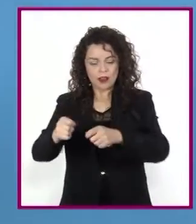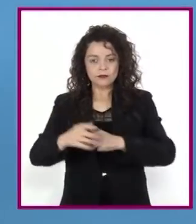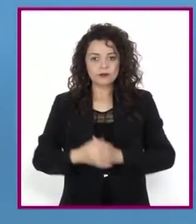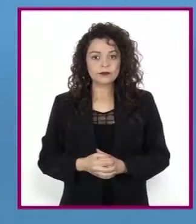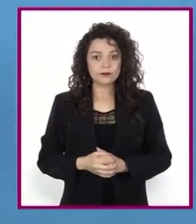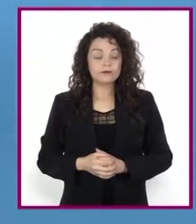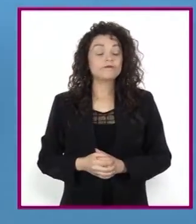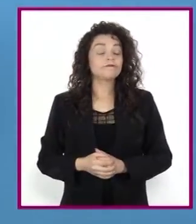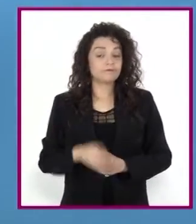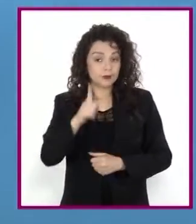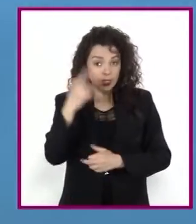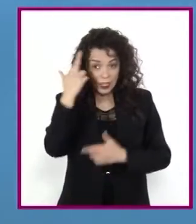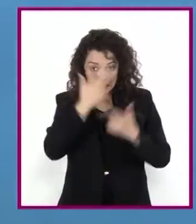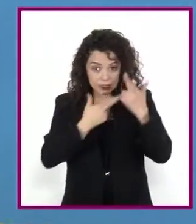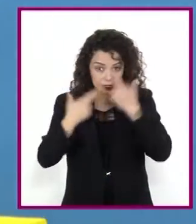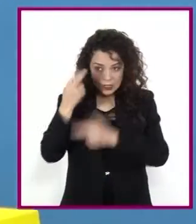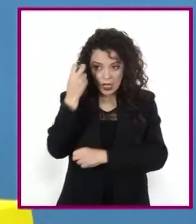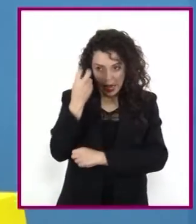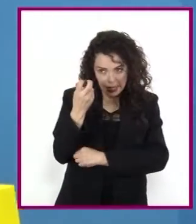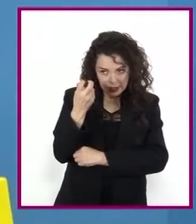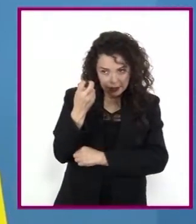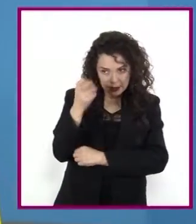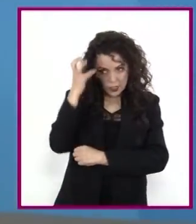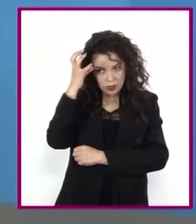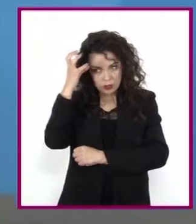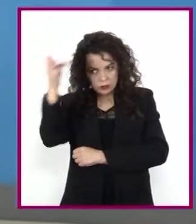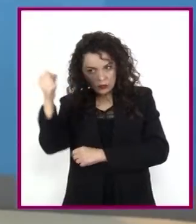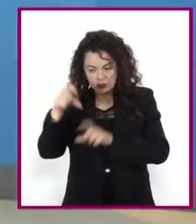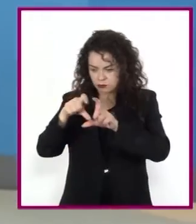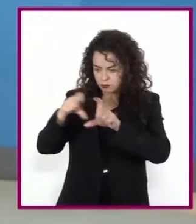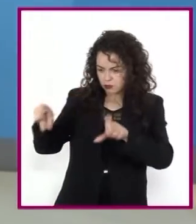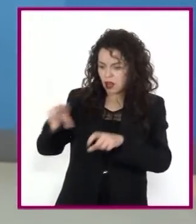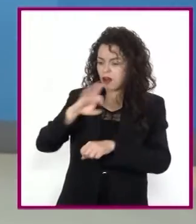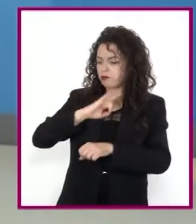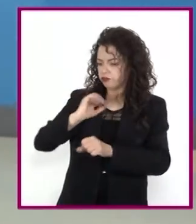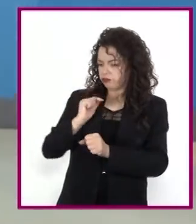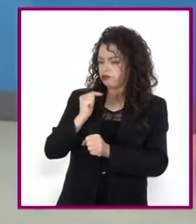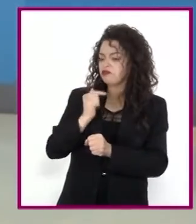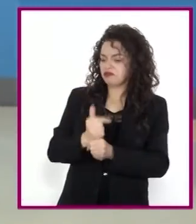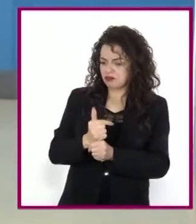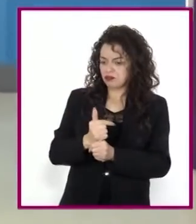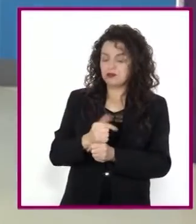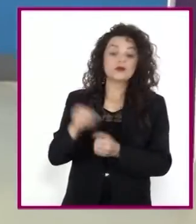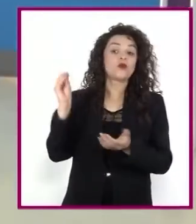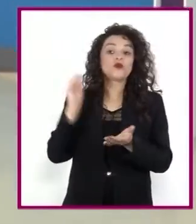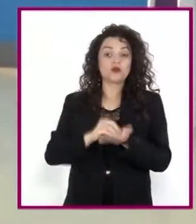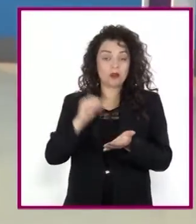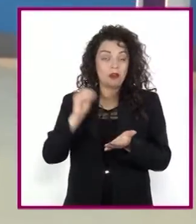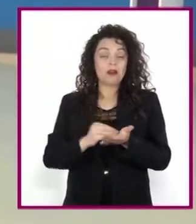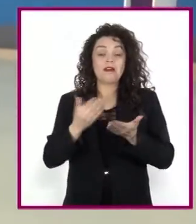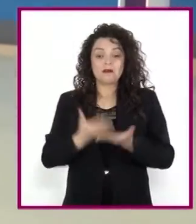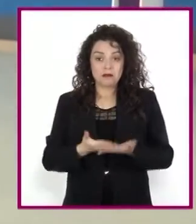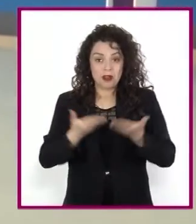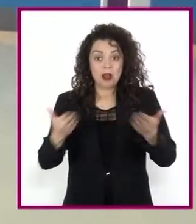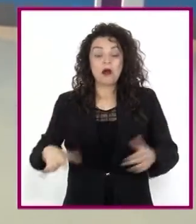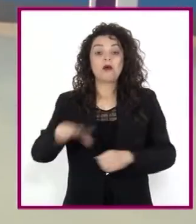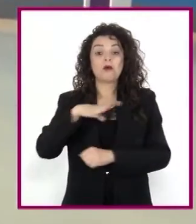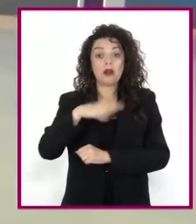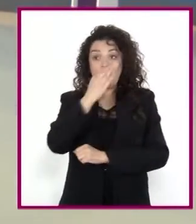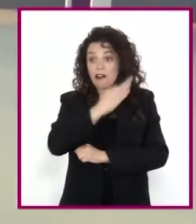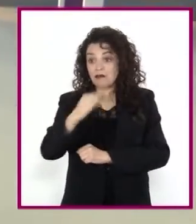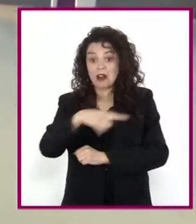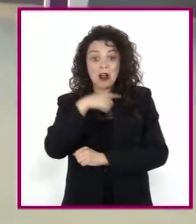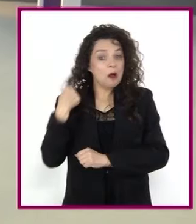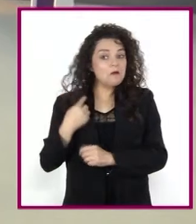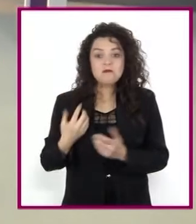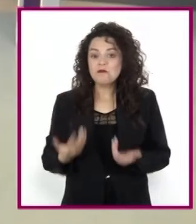Si analizamos con cuidado su concepto, podemos darnos cuenta que aún sigue vigente, ya que por el simple hecho de ser